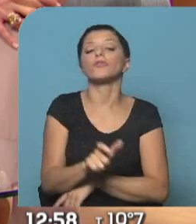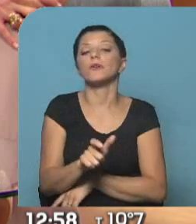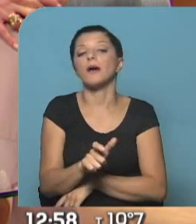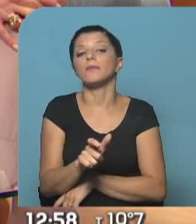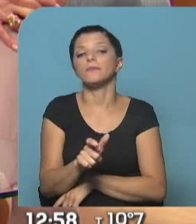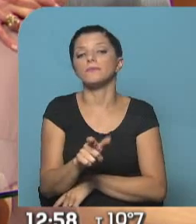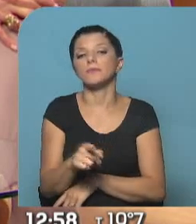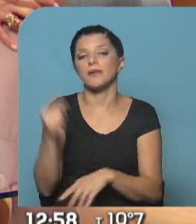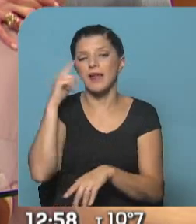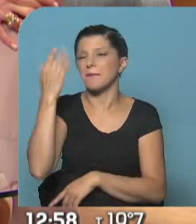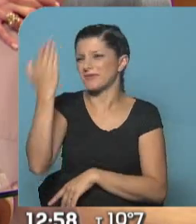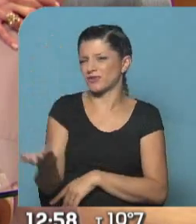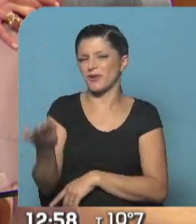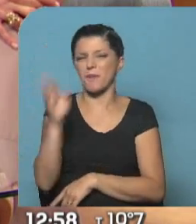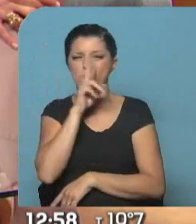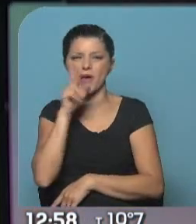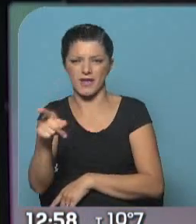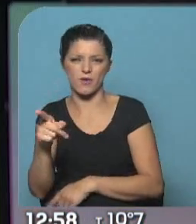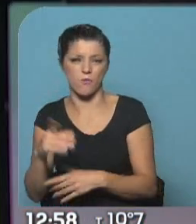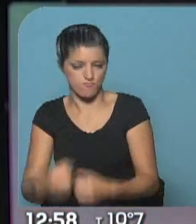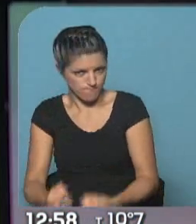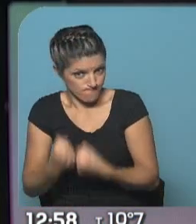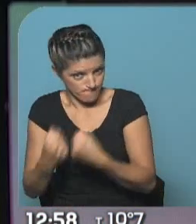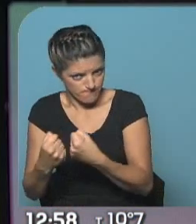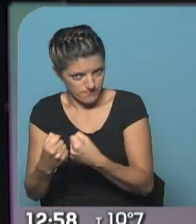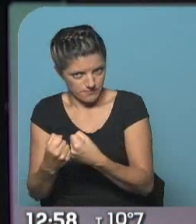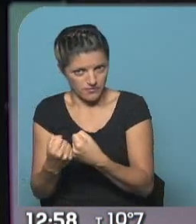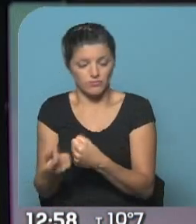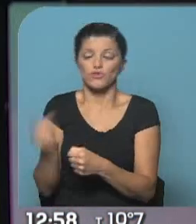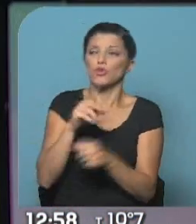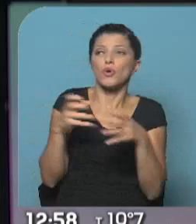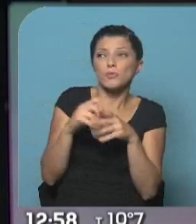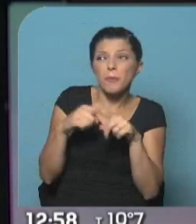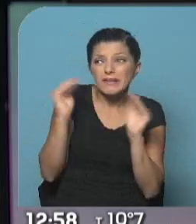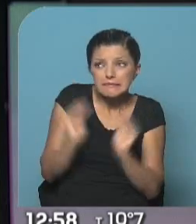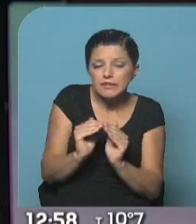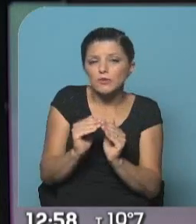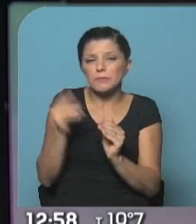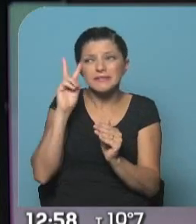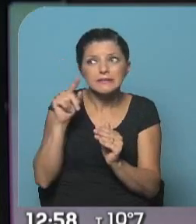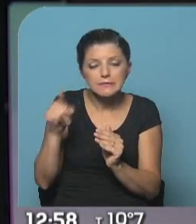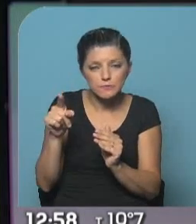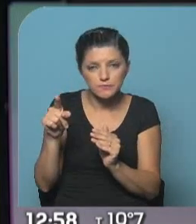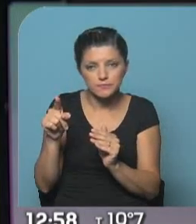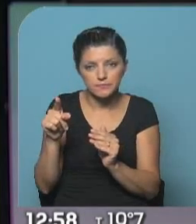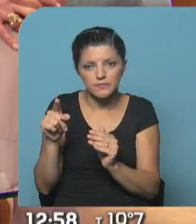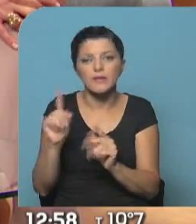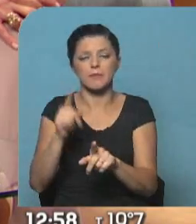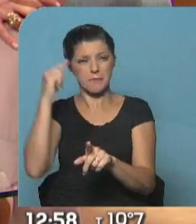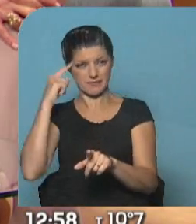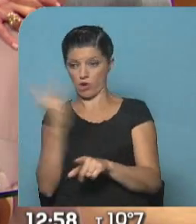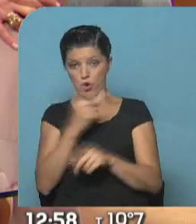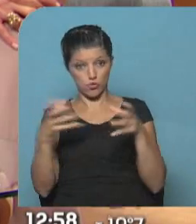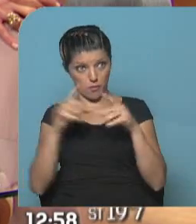decir, Merkel es un animal político, ¿no? Es decir, con una política como Merkel, después de, aparte ambos partidos han salido de la gran coalición,